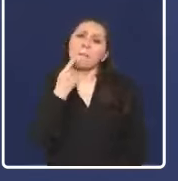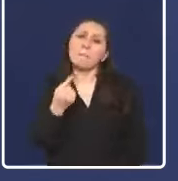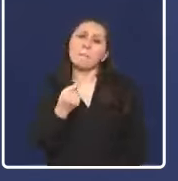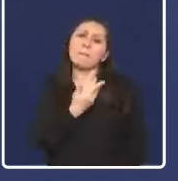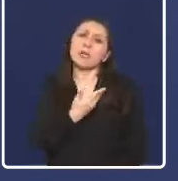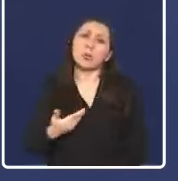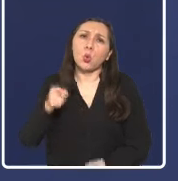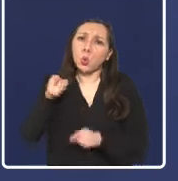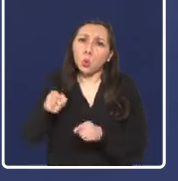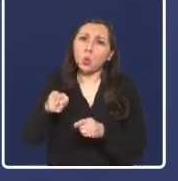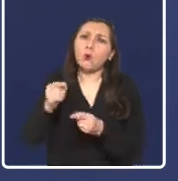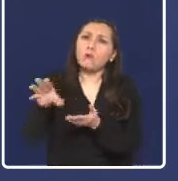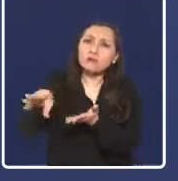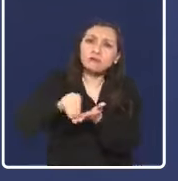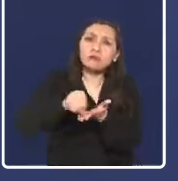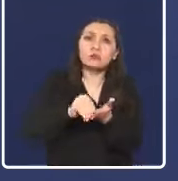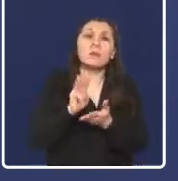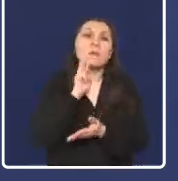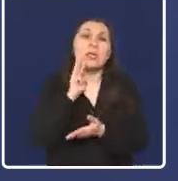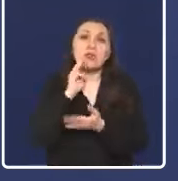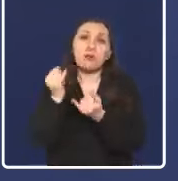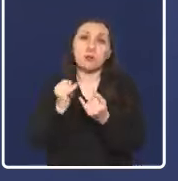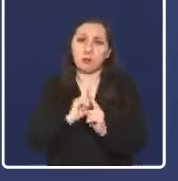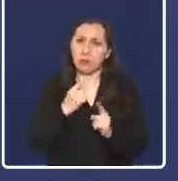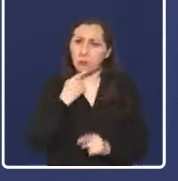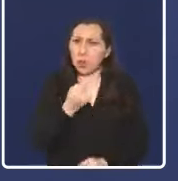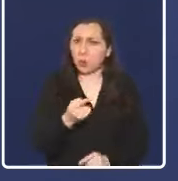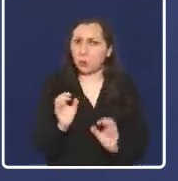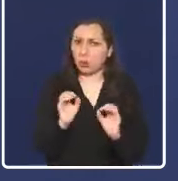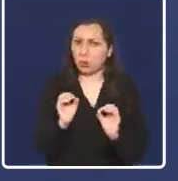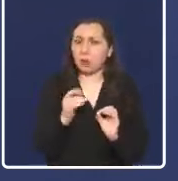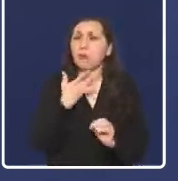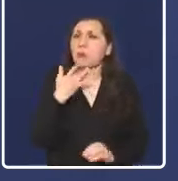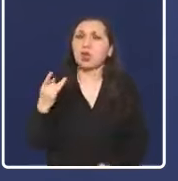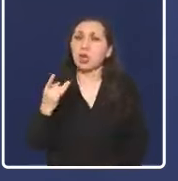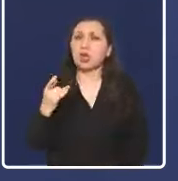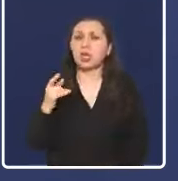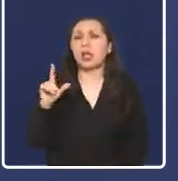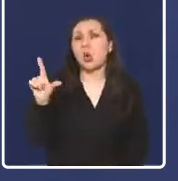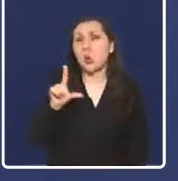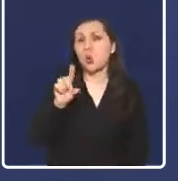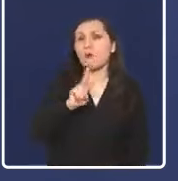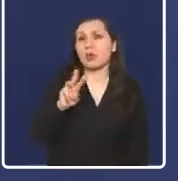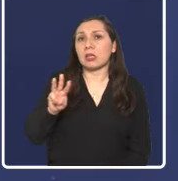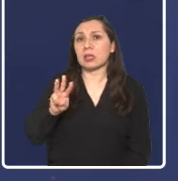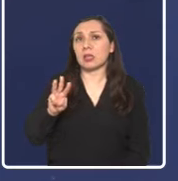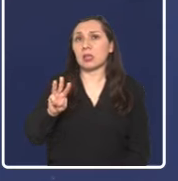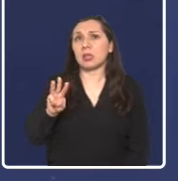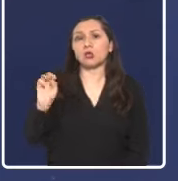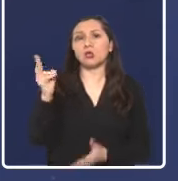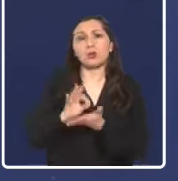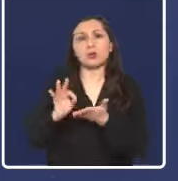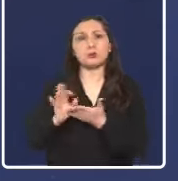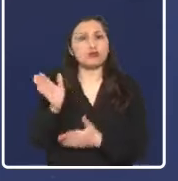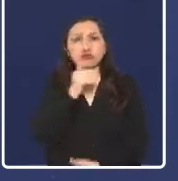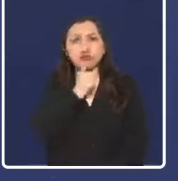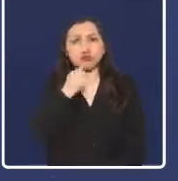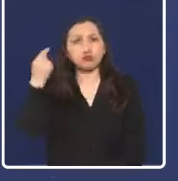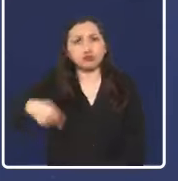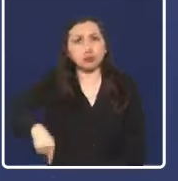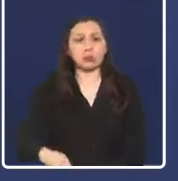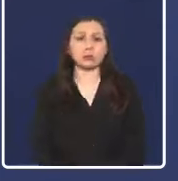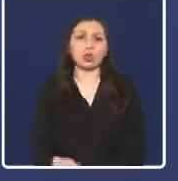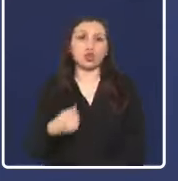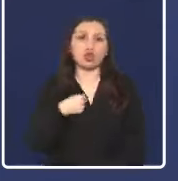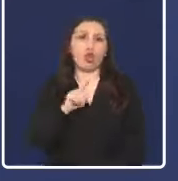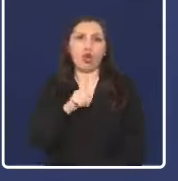usted cuando recabó los antecedentes el día miércoles, ¿no preguntó entonces por qué ese día lunes 23 el subsecretario no estuvo? Mire,